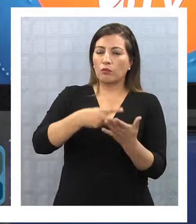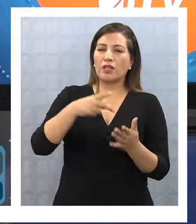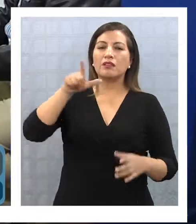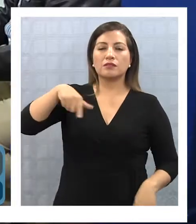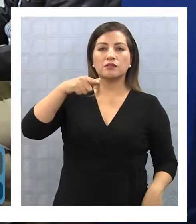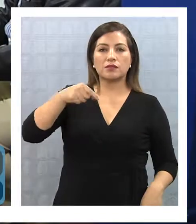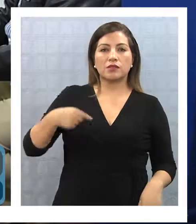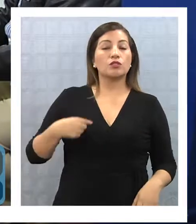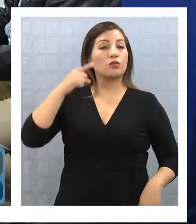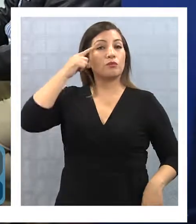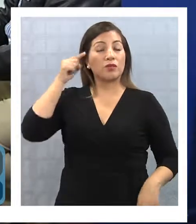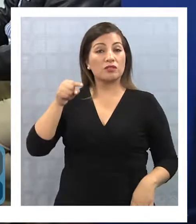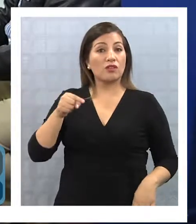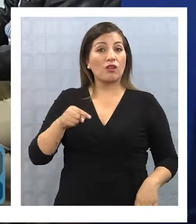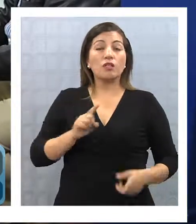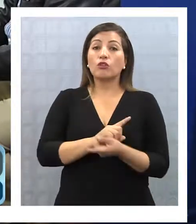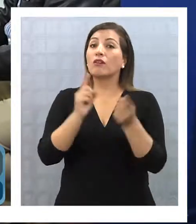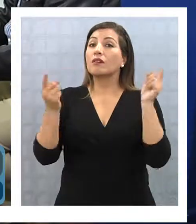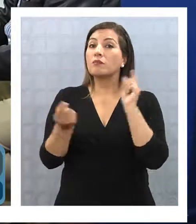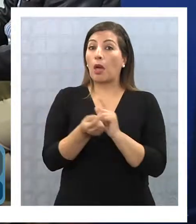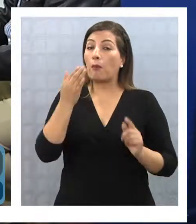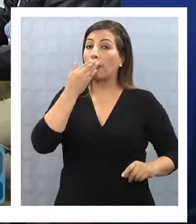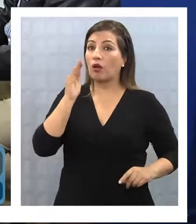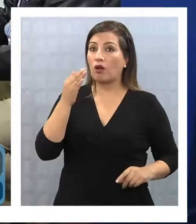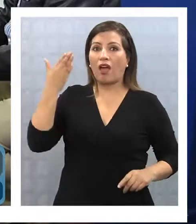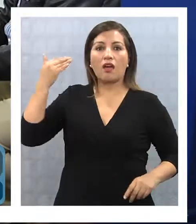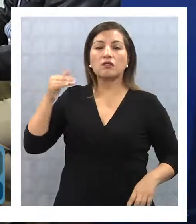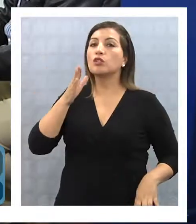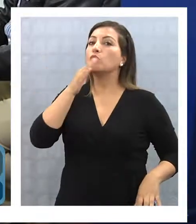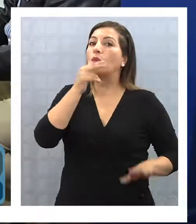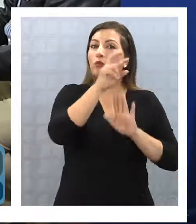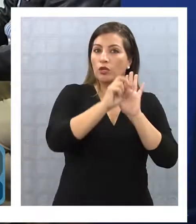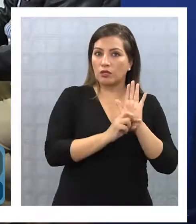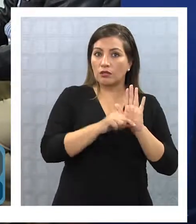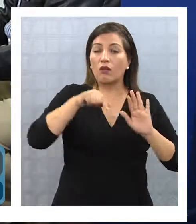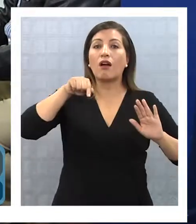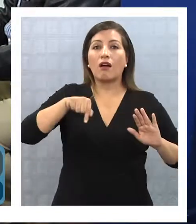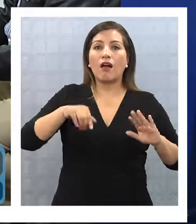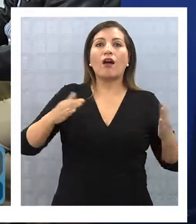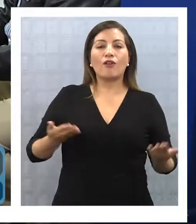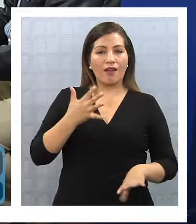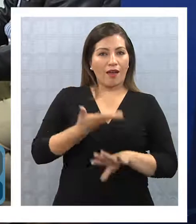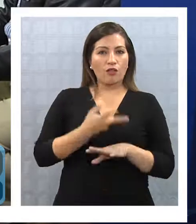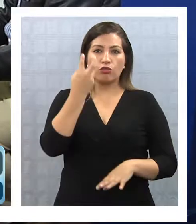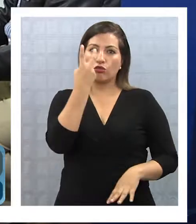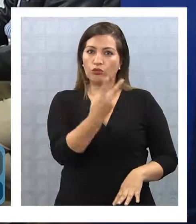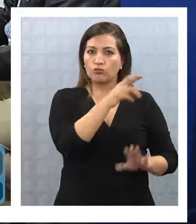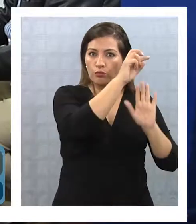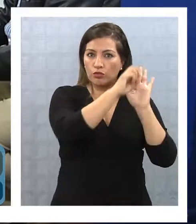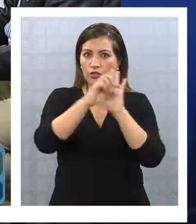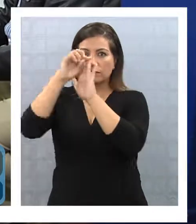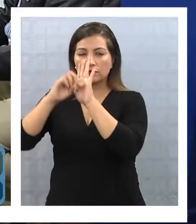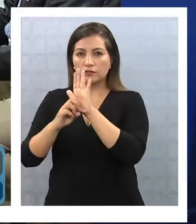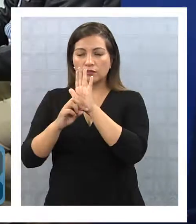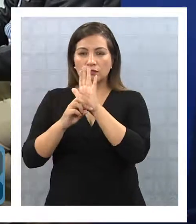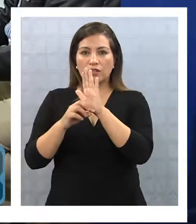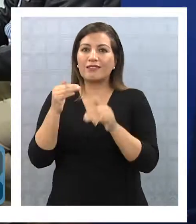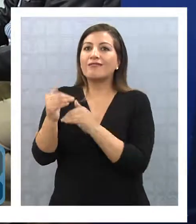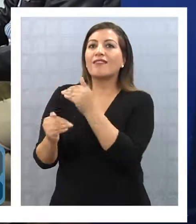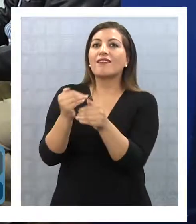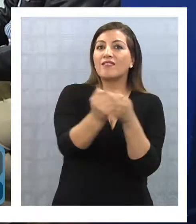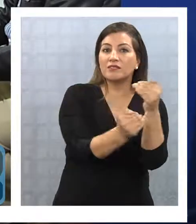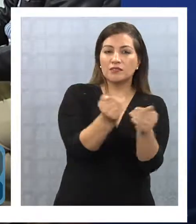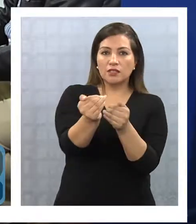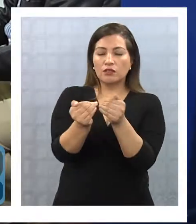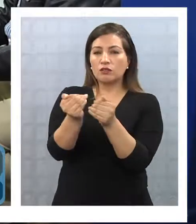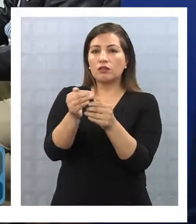ha cambiado bastante para mejor, en el sentido de que antes no existían proyectos, hoy entiendo que existen 2 proyectos caminando, más o menos de forma paralela. Las